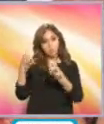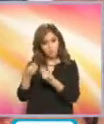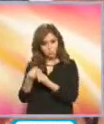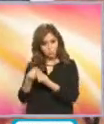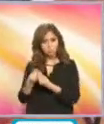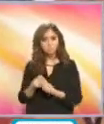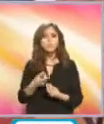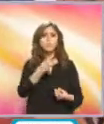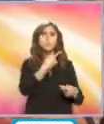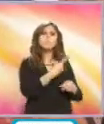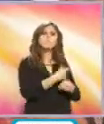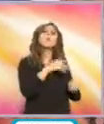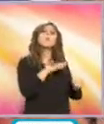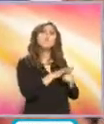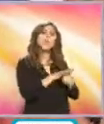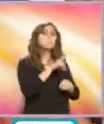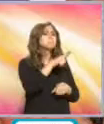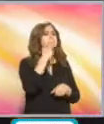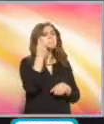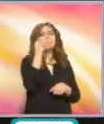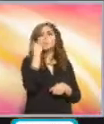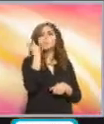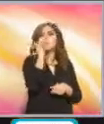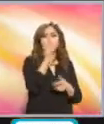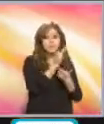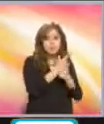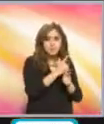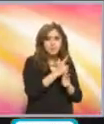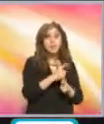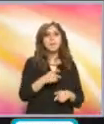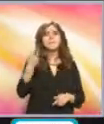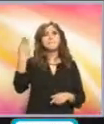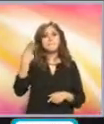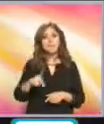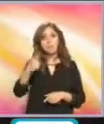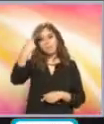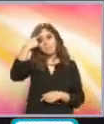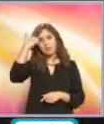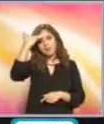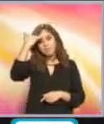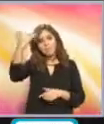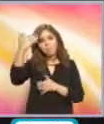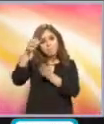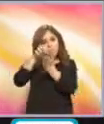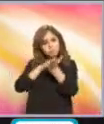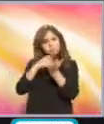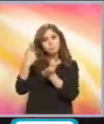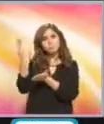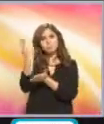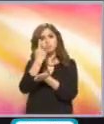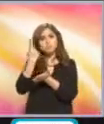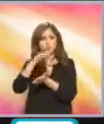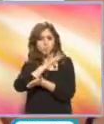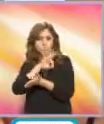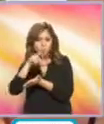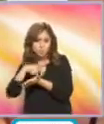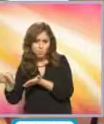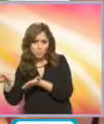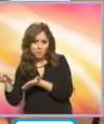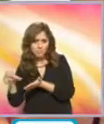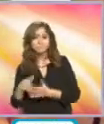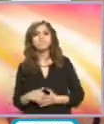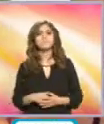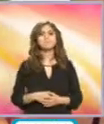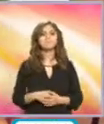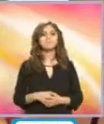la salsa verde la podemos hacer o comprar hecha, ¿no? Es que correcto. También Que podría ser siempre, para ahorrar sí. tiempo. Fíjate que ahorita el picante, bueno, todo lo que son